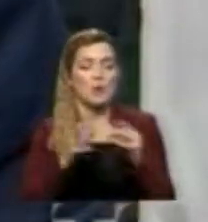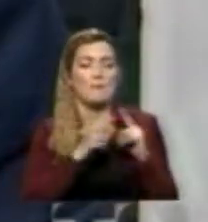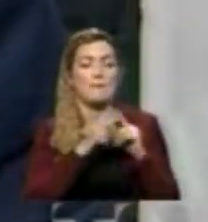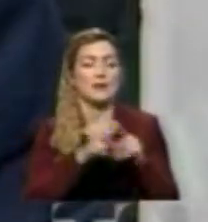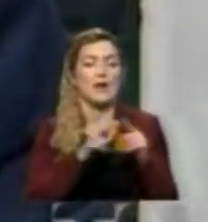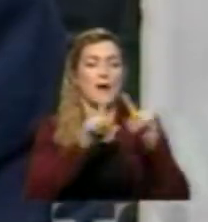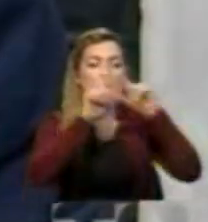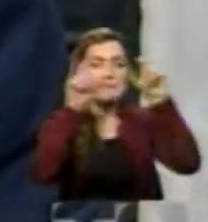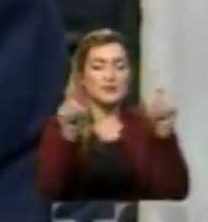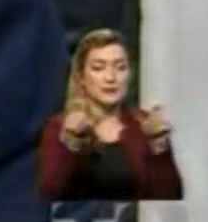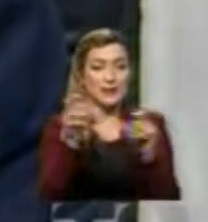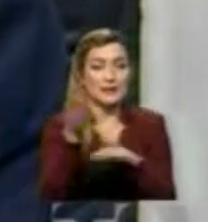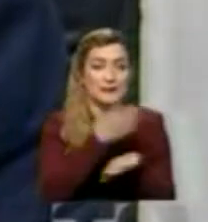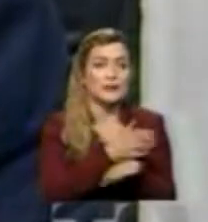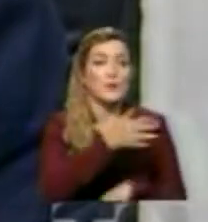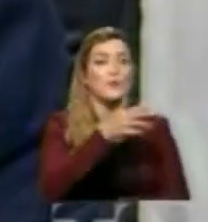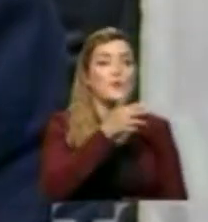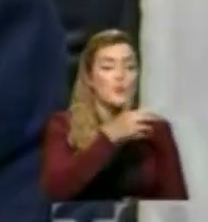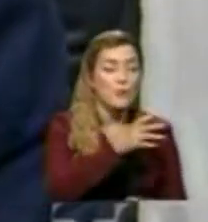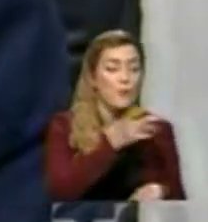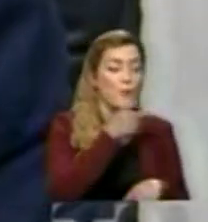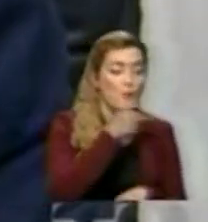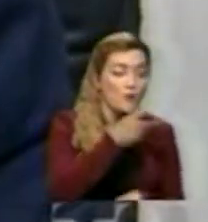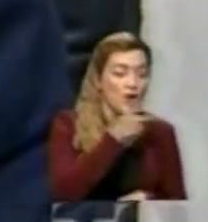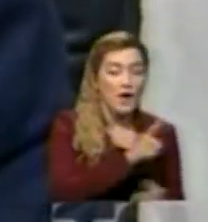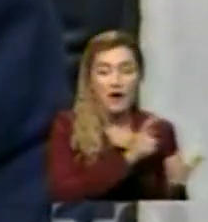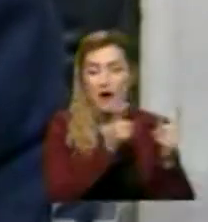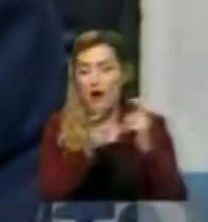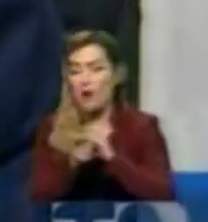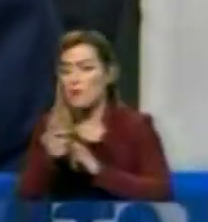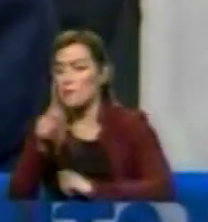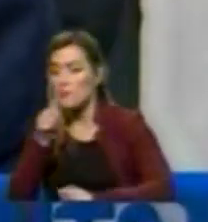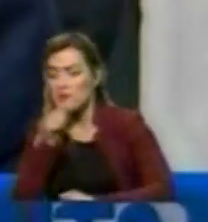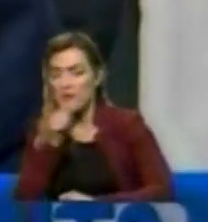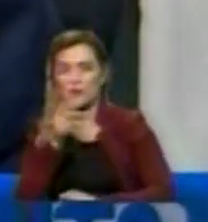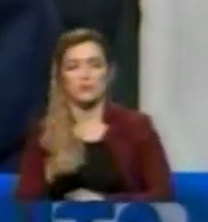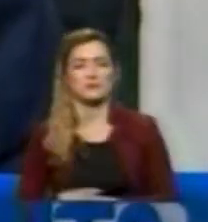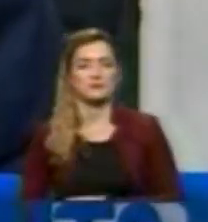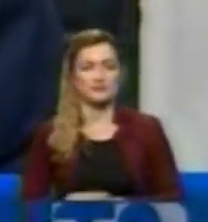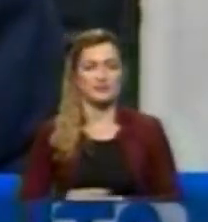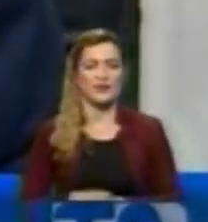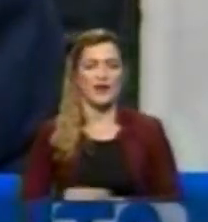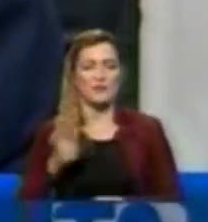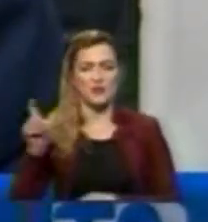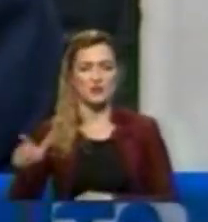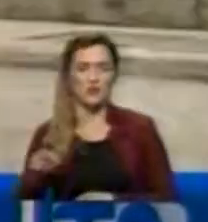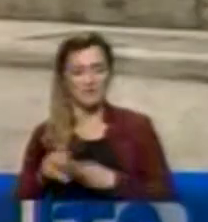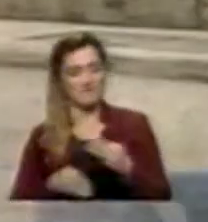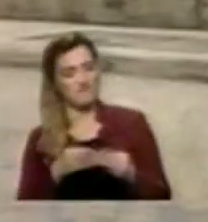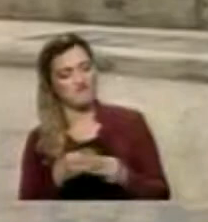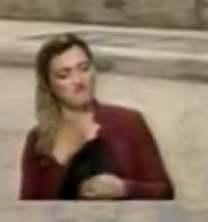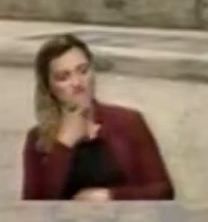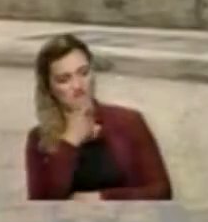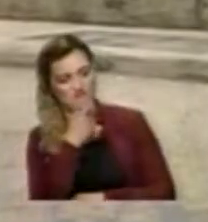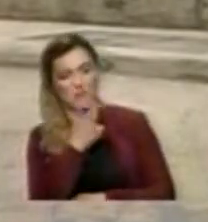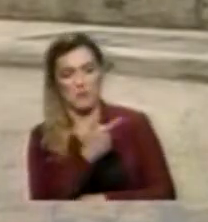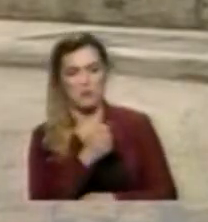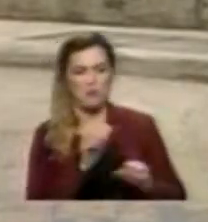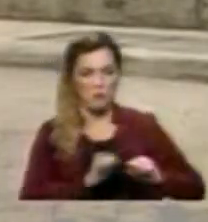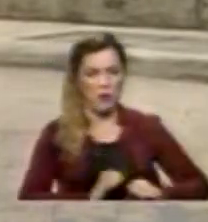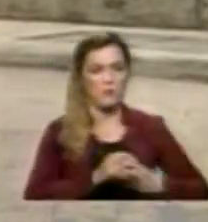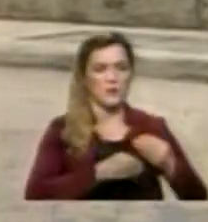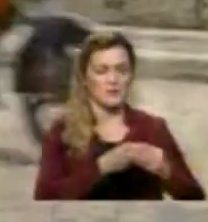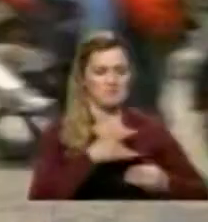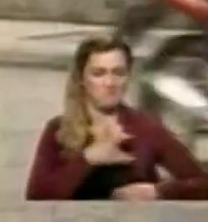concesiones van a tener resultados cuando el inversionista vea que puede invertir y que se rompe su compás de espera. El tercer desembolso del